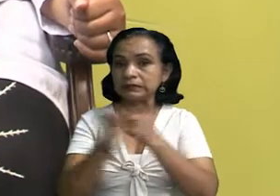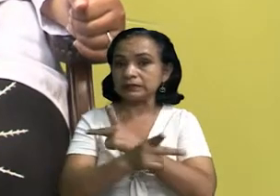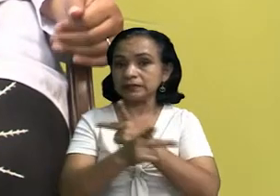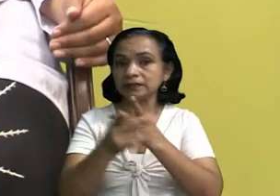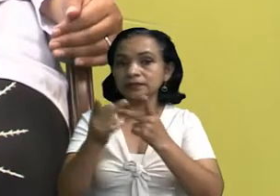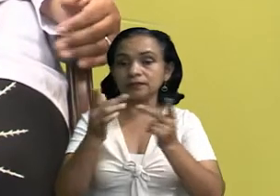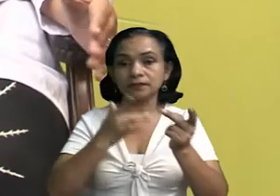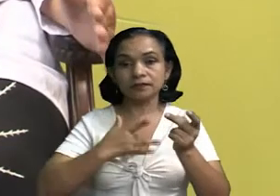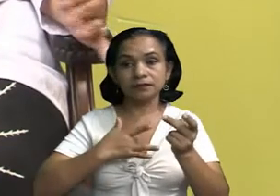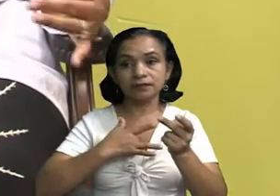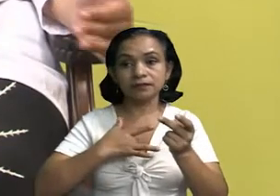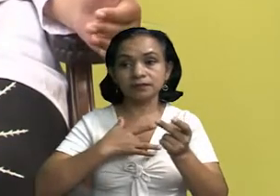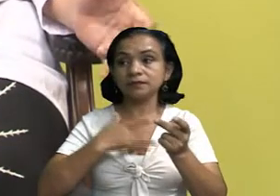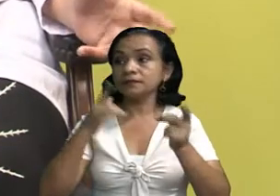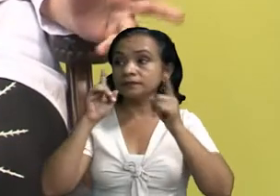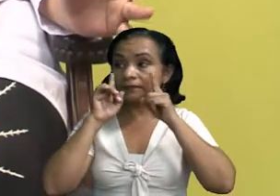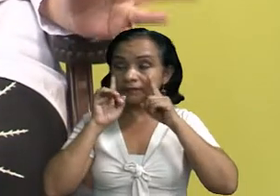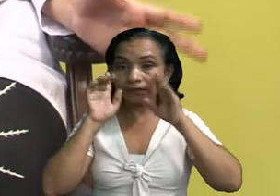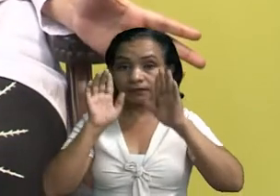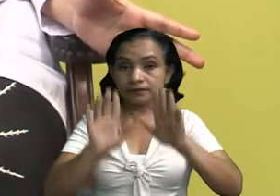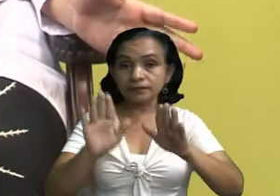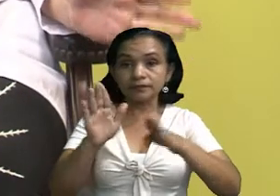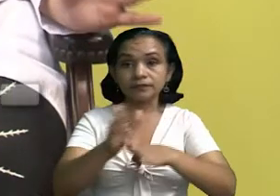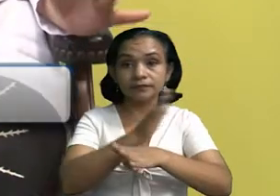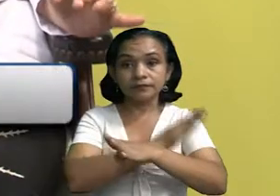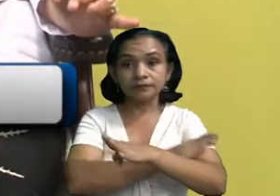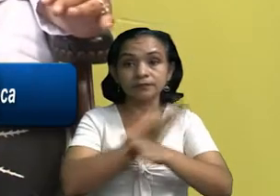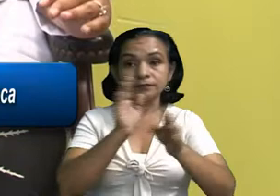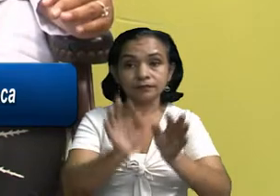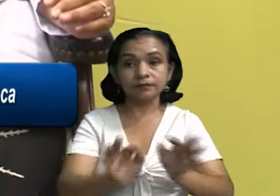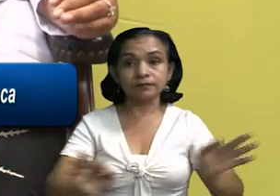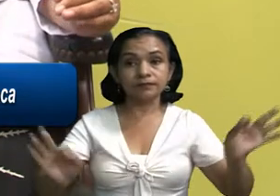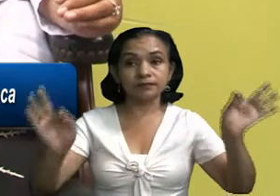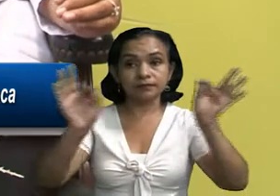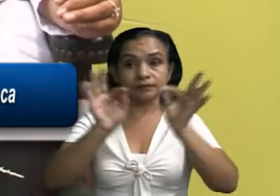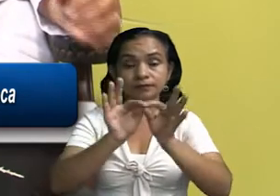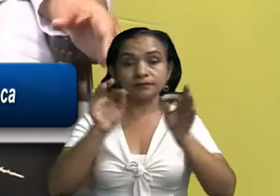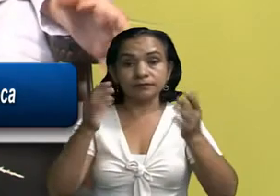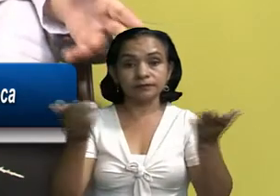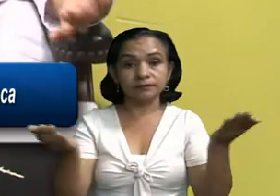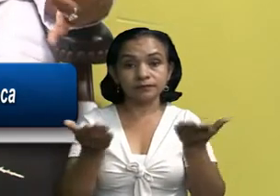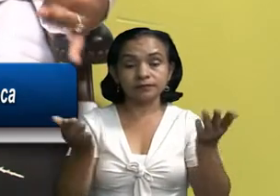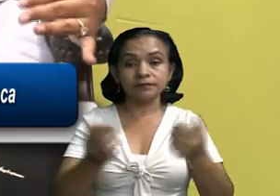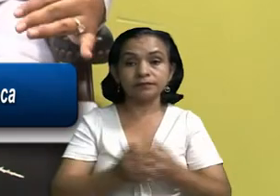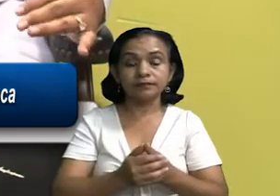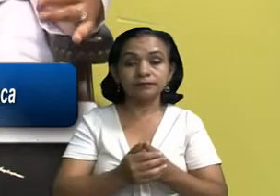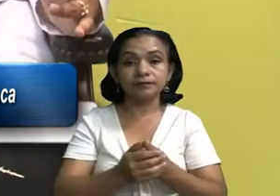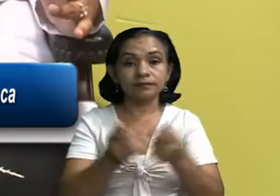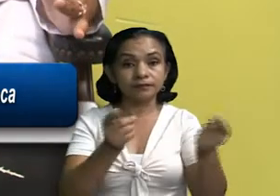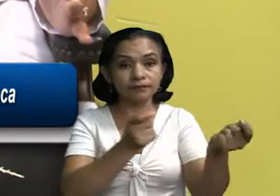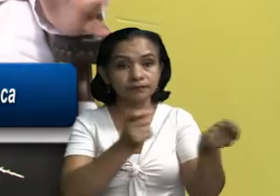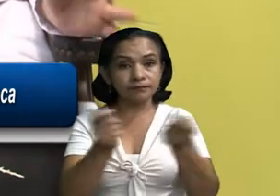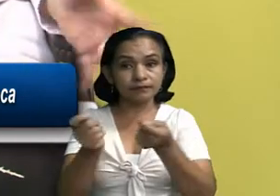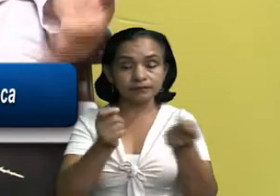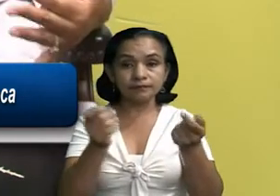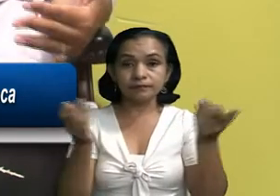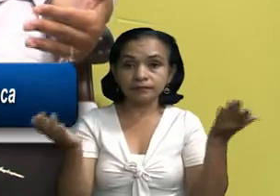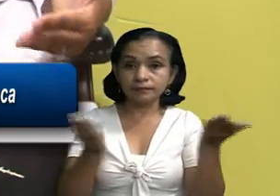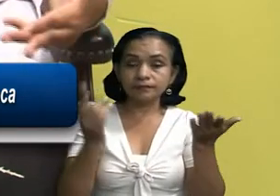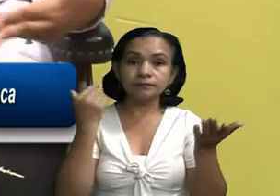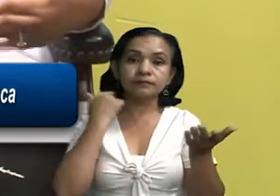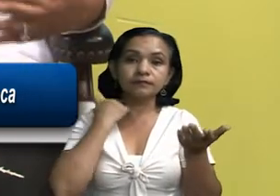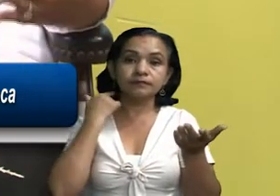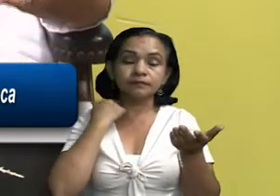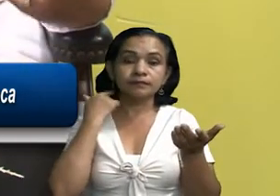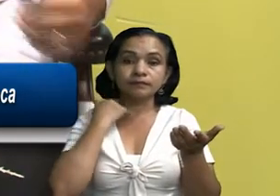necesario que se prevenga. La prevención es lo más importante en este caso. El manejo, claro, siempre va a estar,